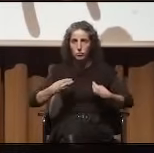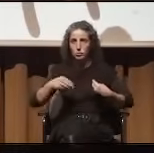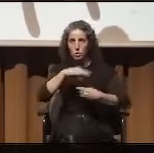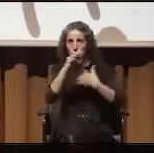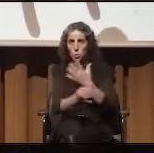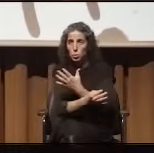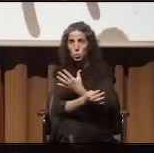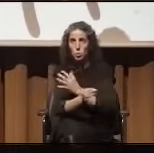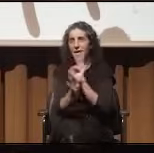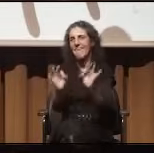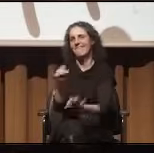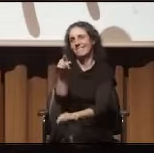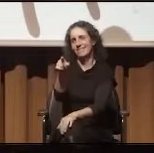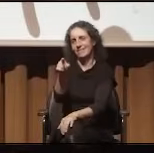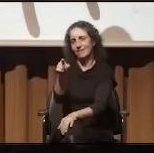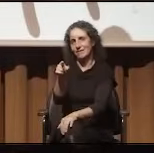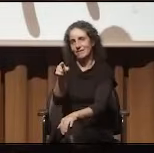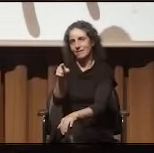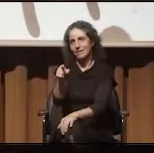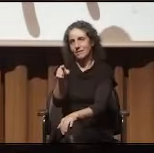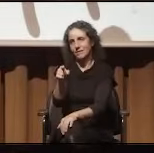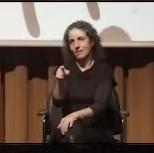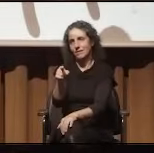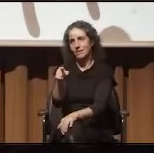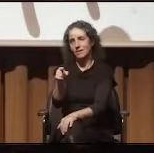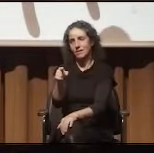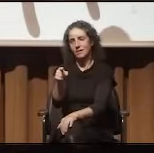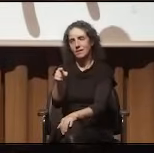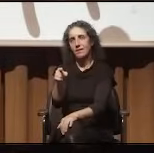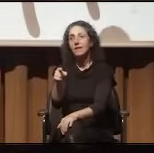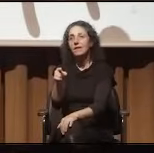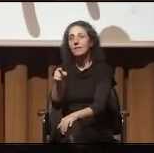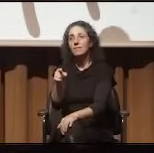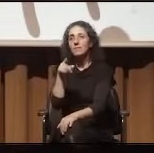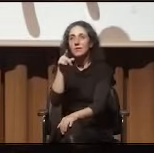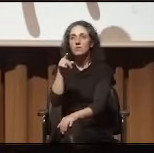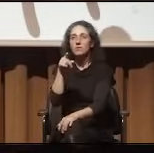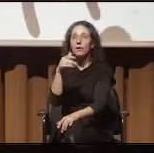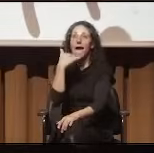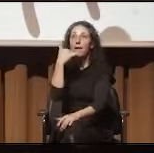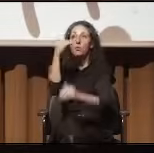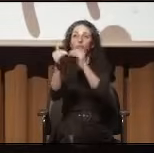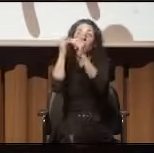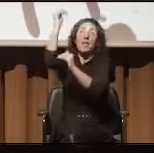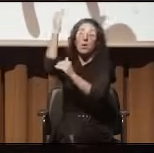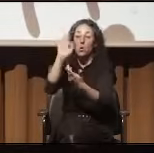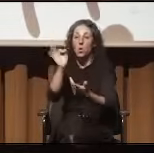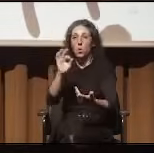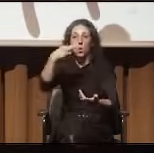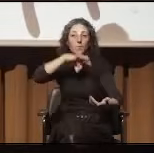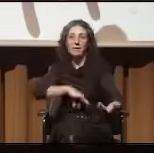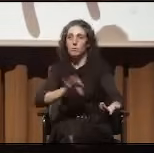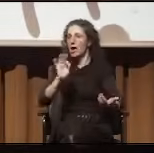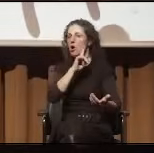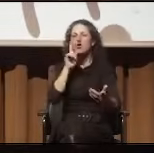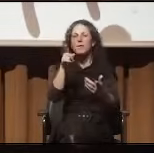lo que eres. Y eso es tu dimensión trascendente, espiritual, o llámale como quieras. Las religiones son